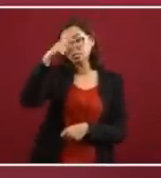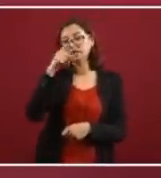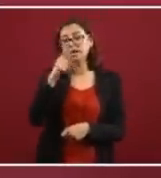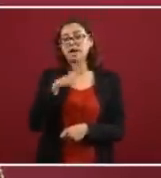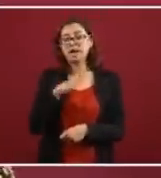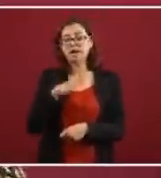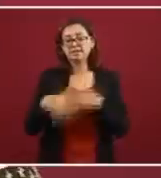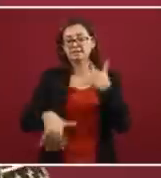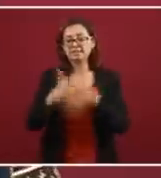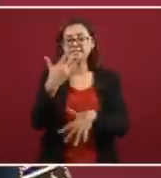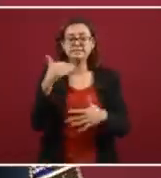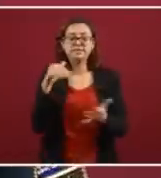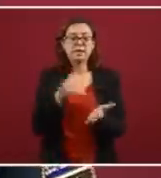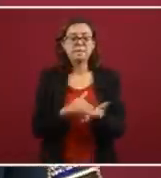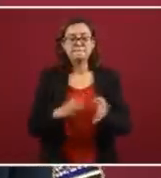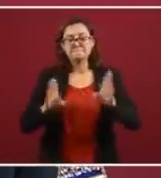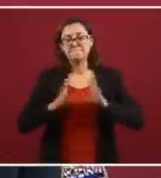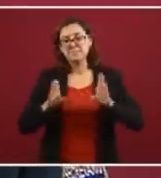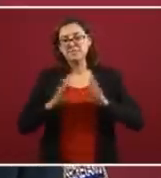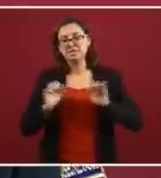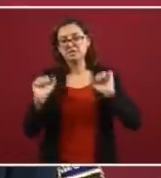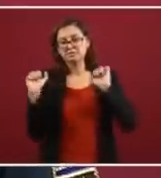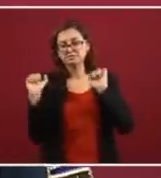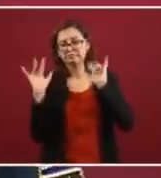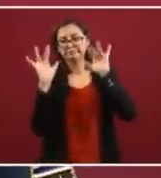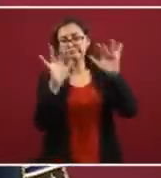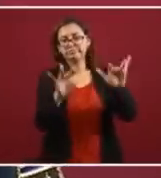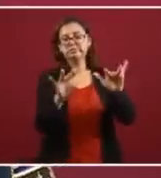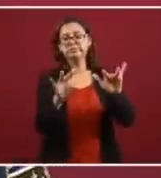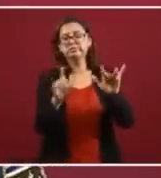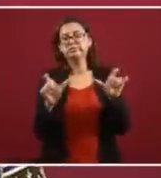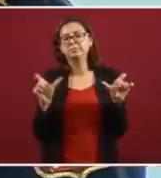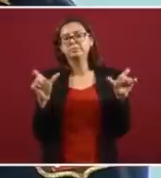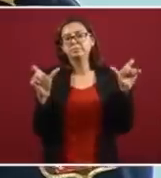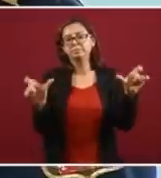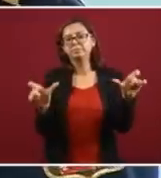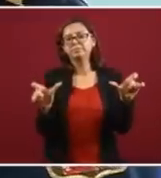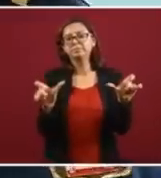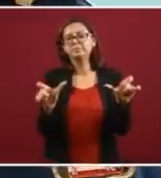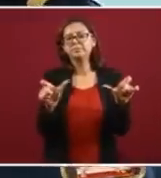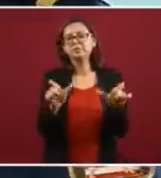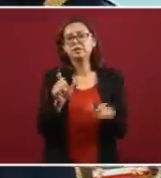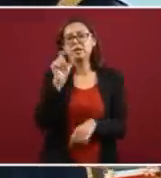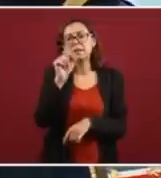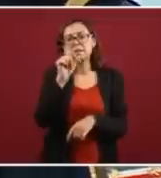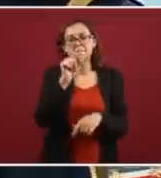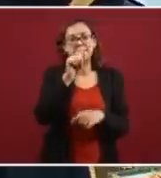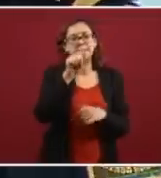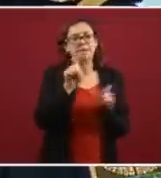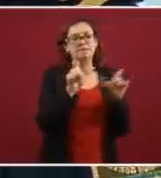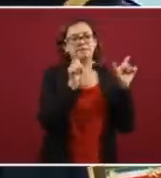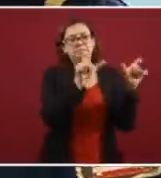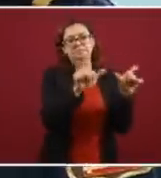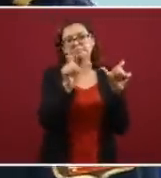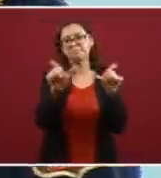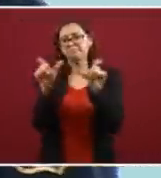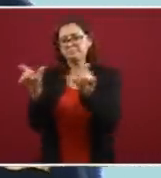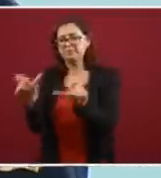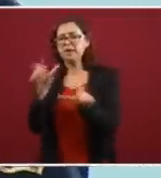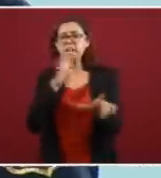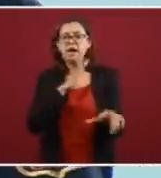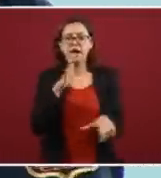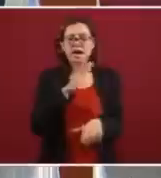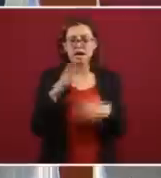casi 15.000 hombres desplegados de las Fuerzas Federales en 20 puestos de revisión. Se tienen equipos